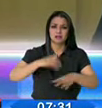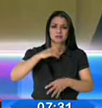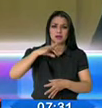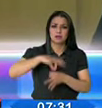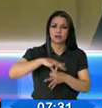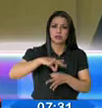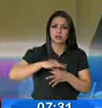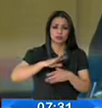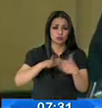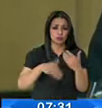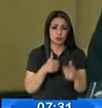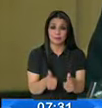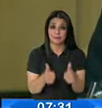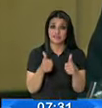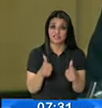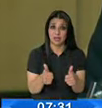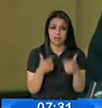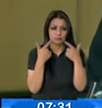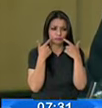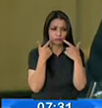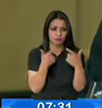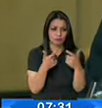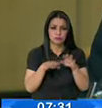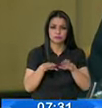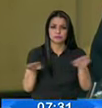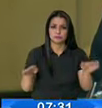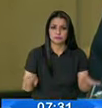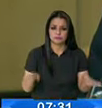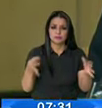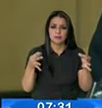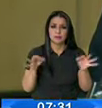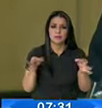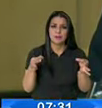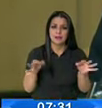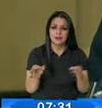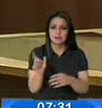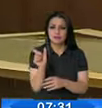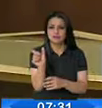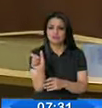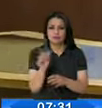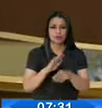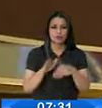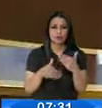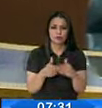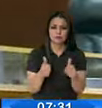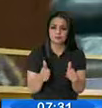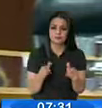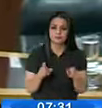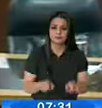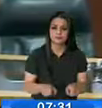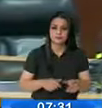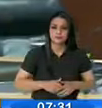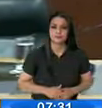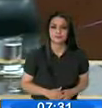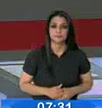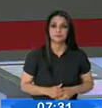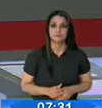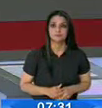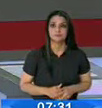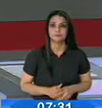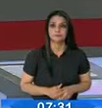paquete electoral, los padrones, las papeletas, los certificados? En Quito informó Andrea